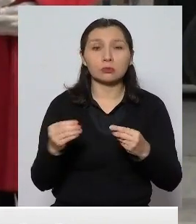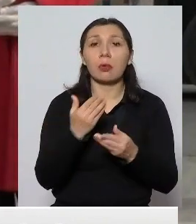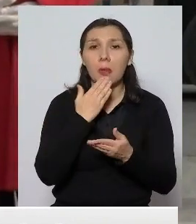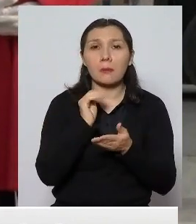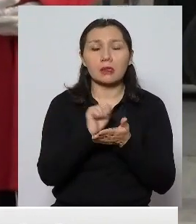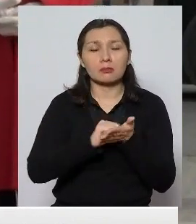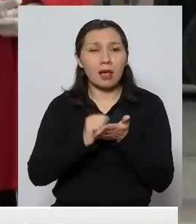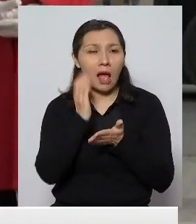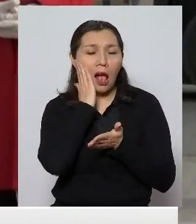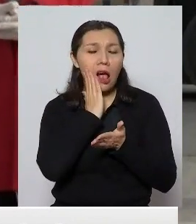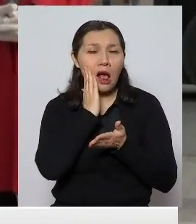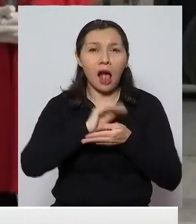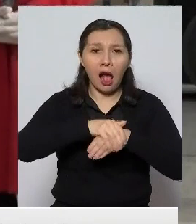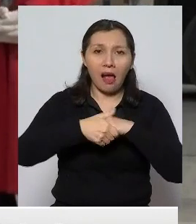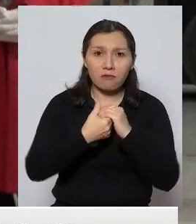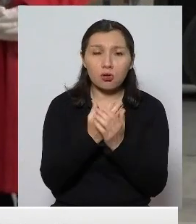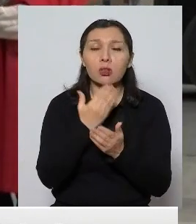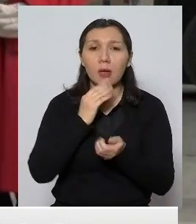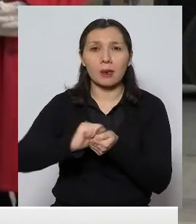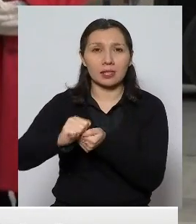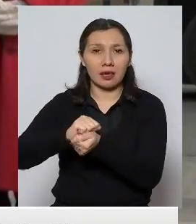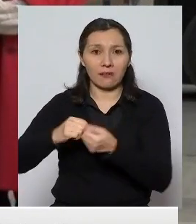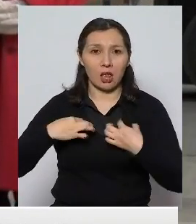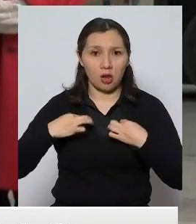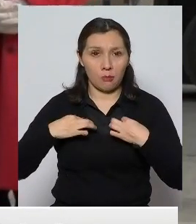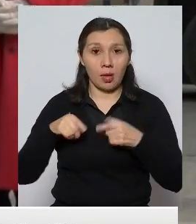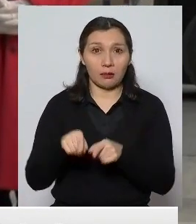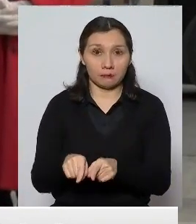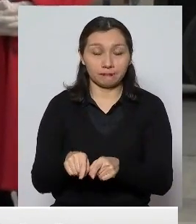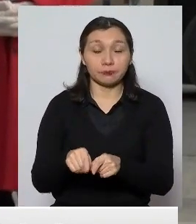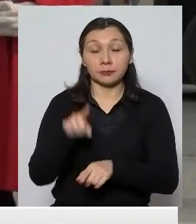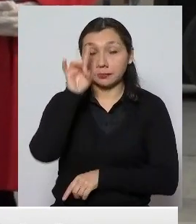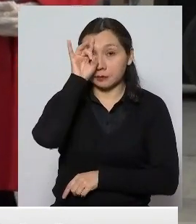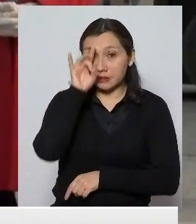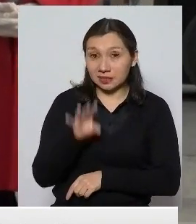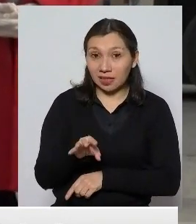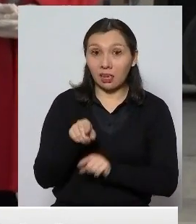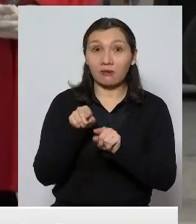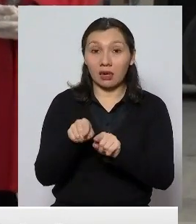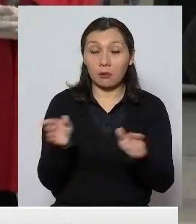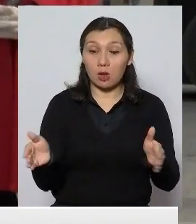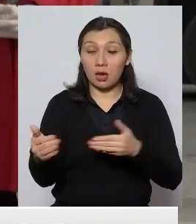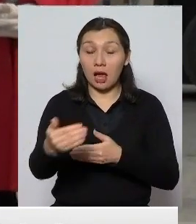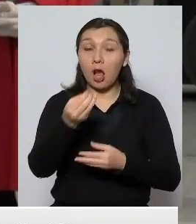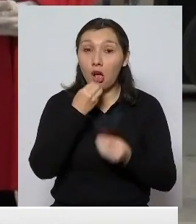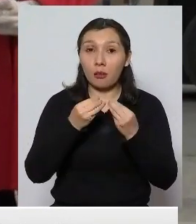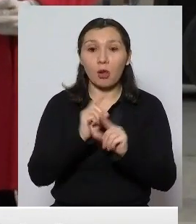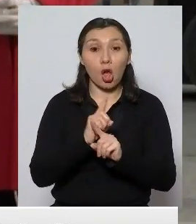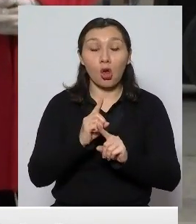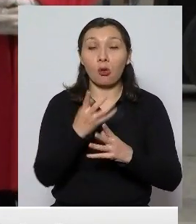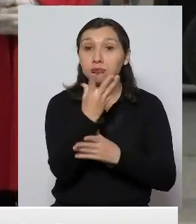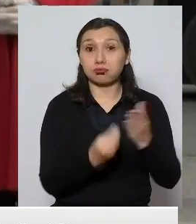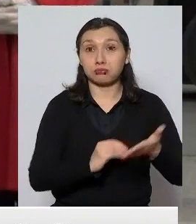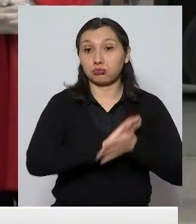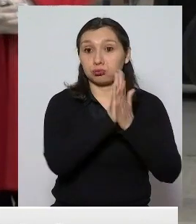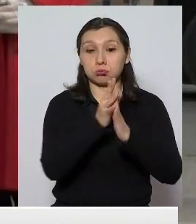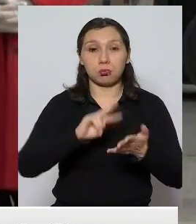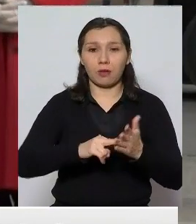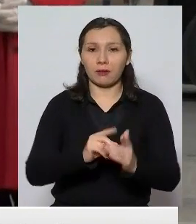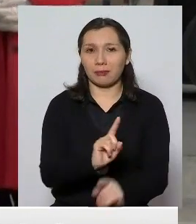aseo como jabón y detergentes. Sabemos que estas canastas de alimentos no resuelven todos los